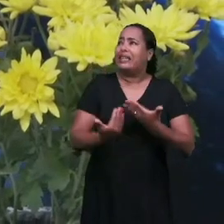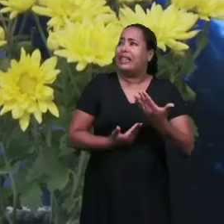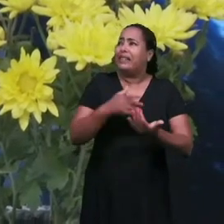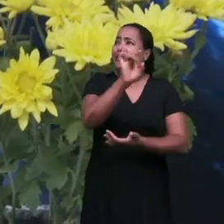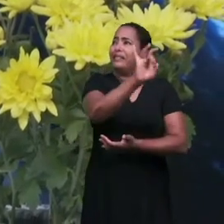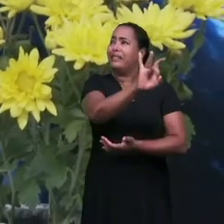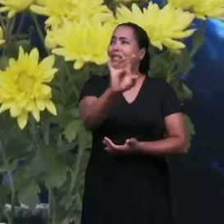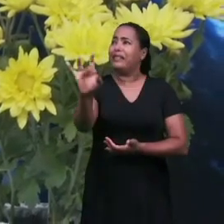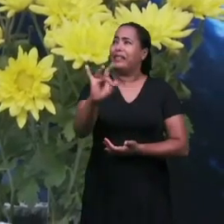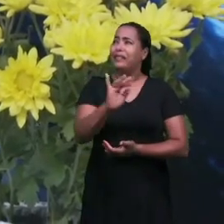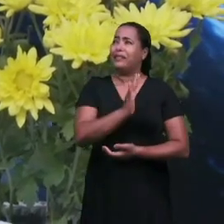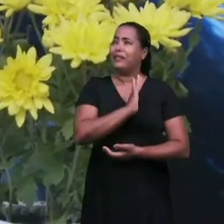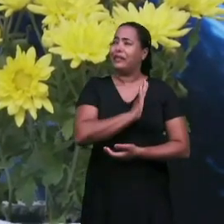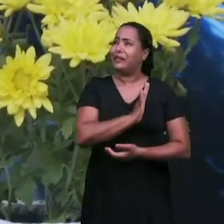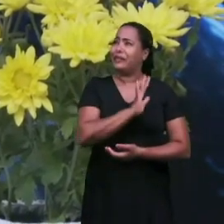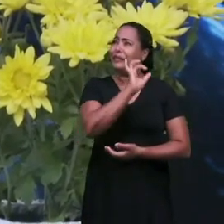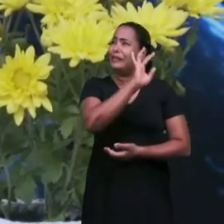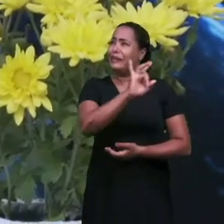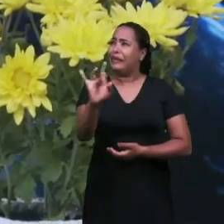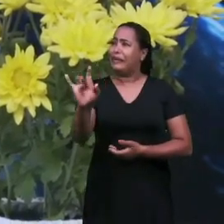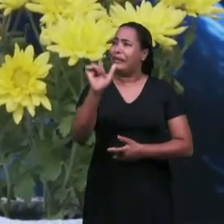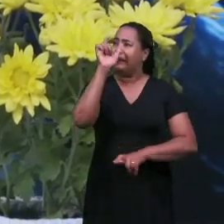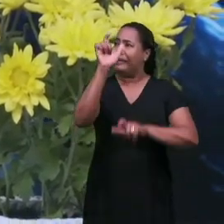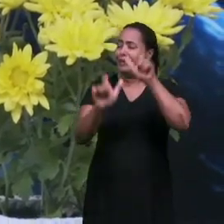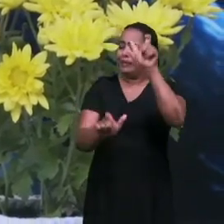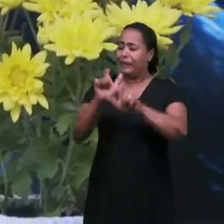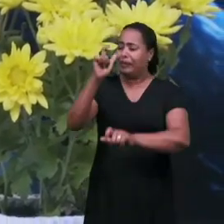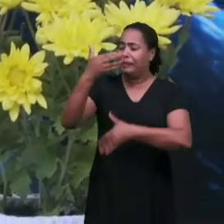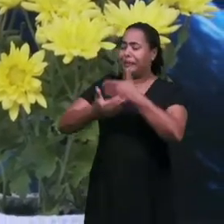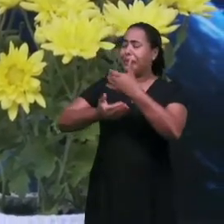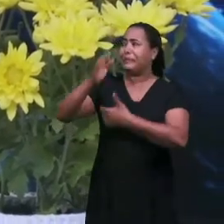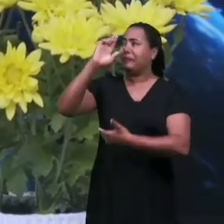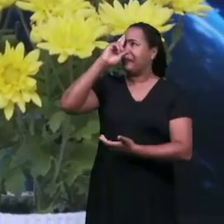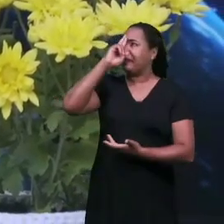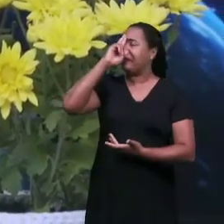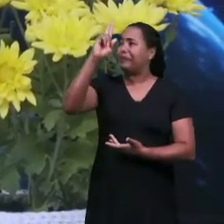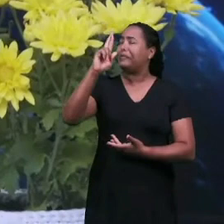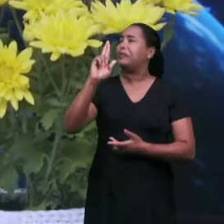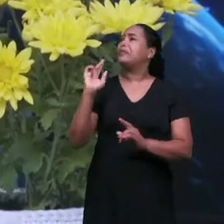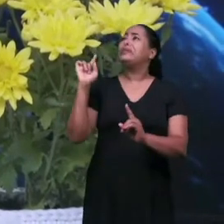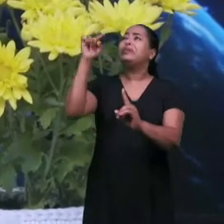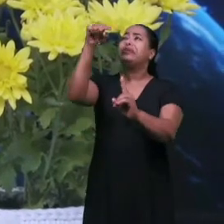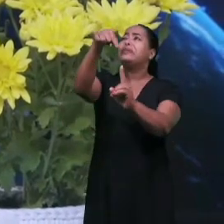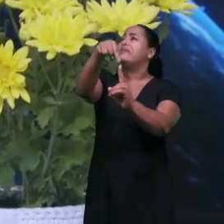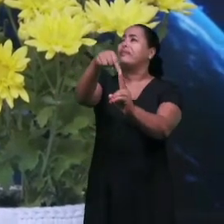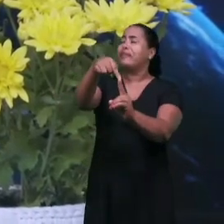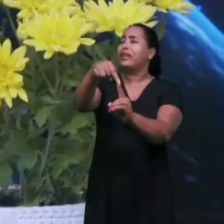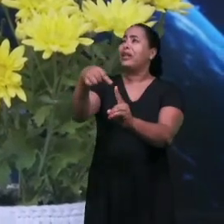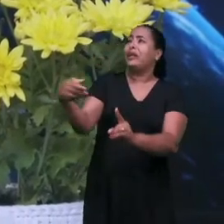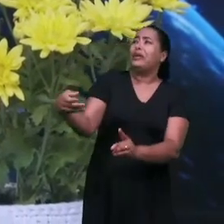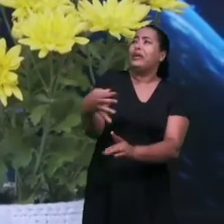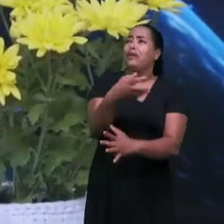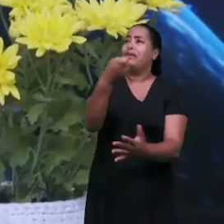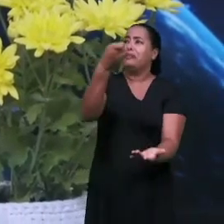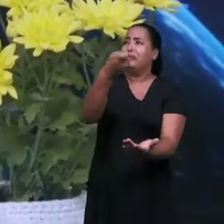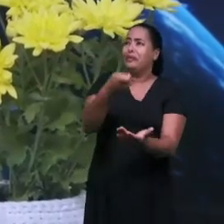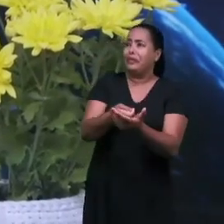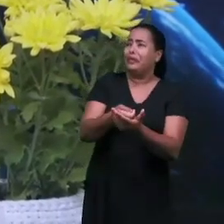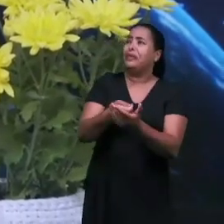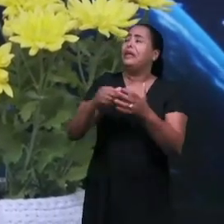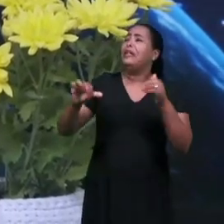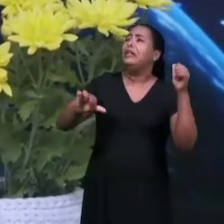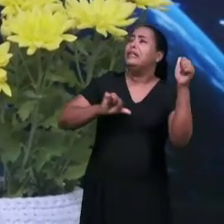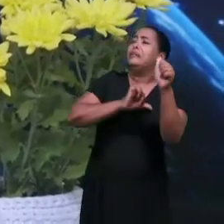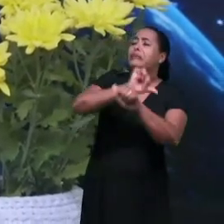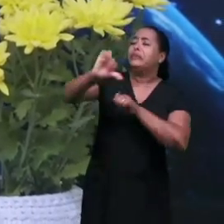de cada corazón, de cada vida que está delante de ti. Que un propósito nuevo sea hecho y